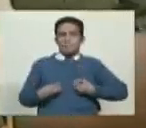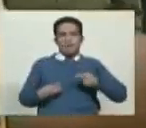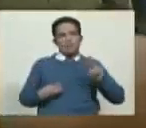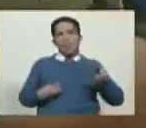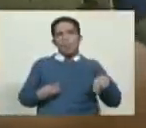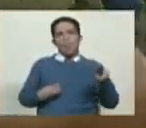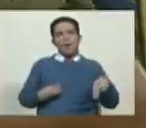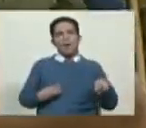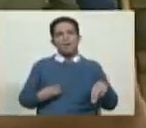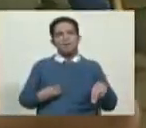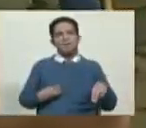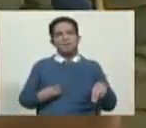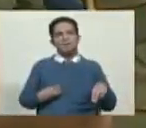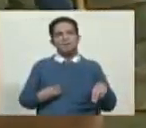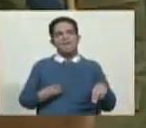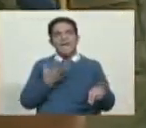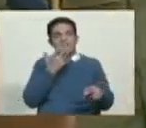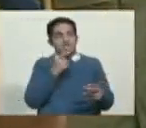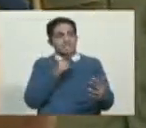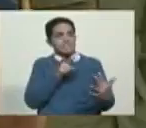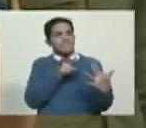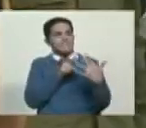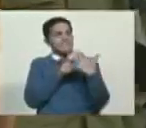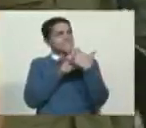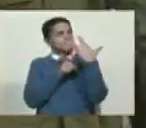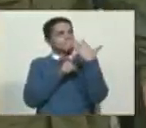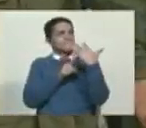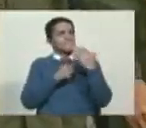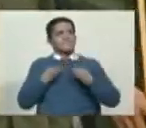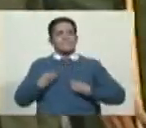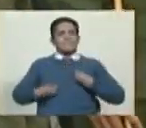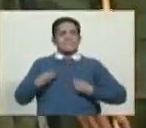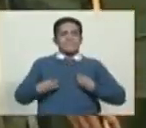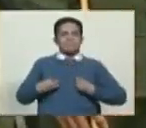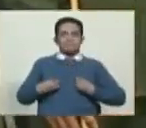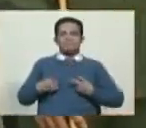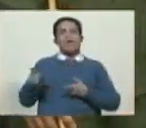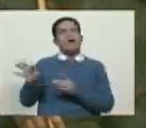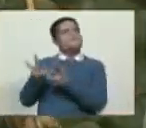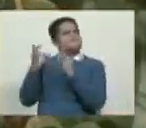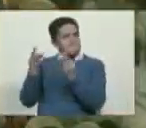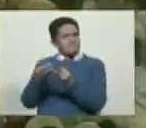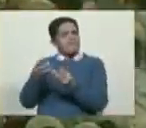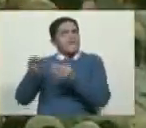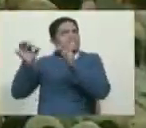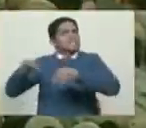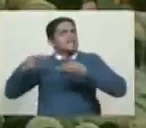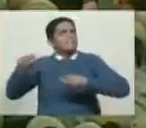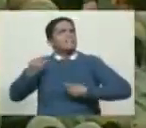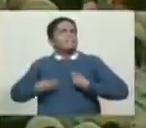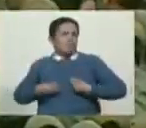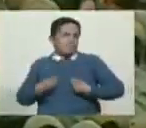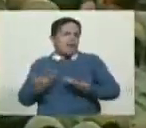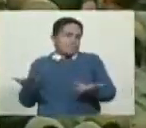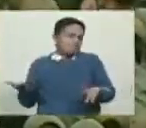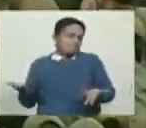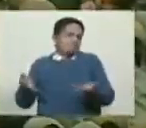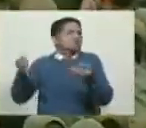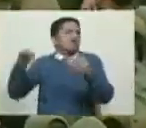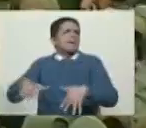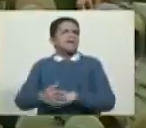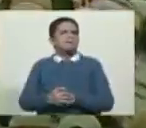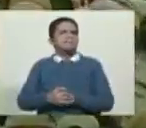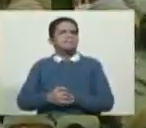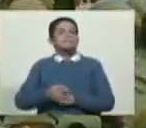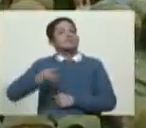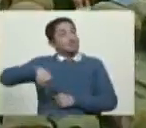las dificultades que tengamos. Nuestras familias siempre van a estar preocupadas, por supuesto, pero para eso